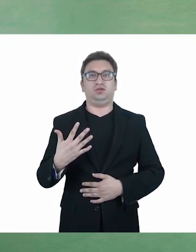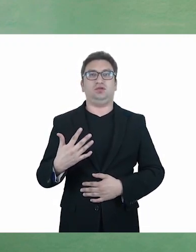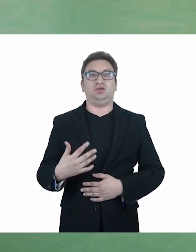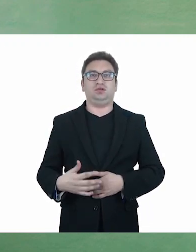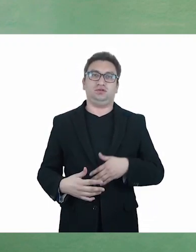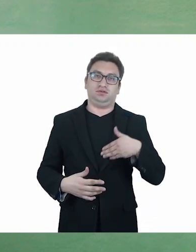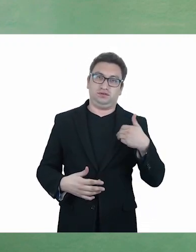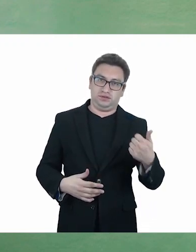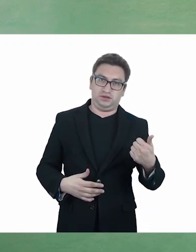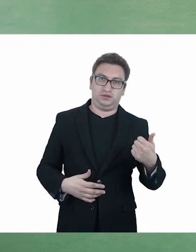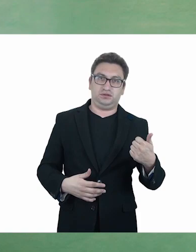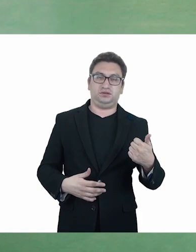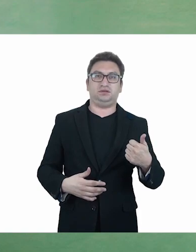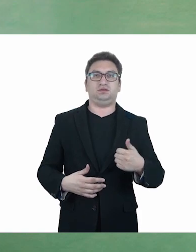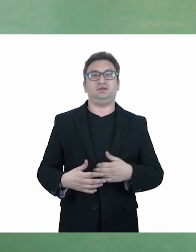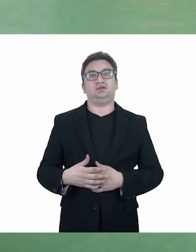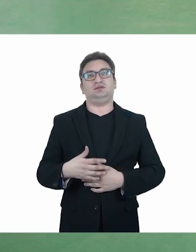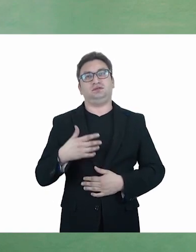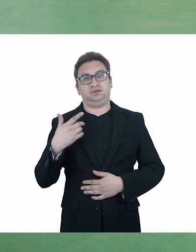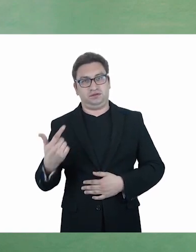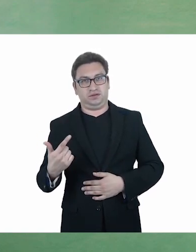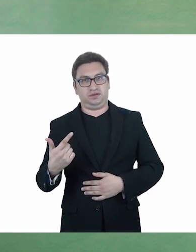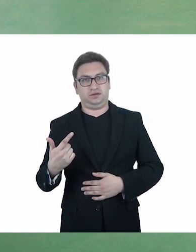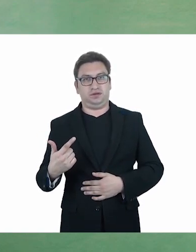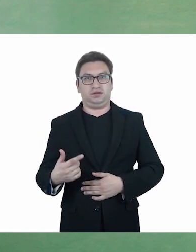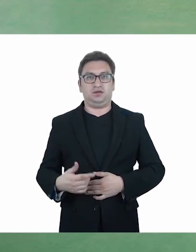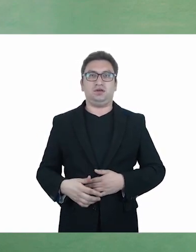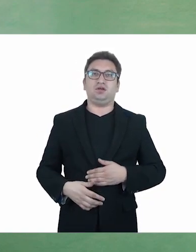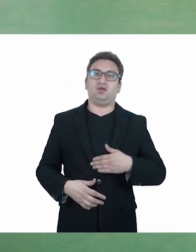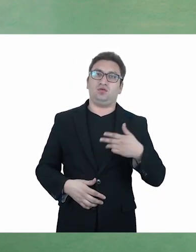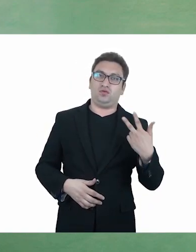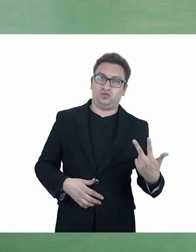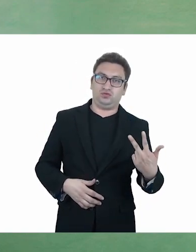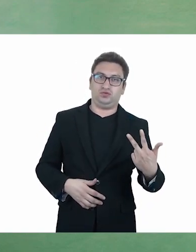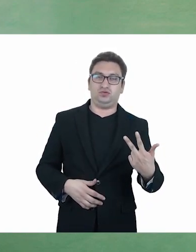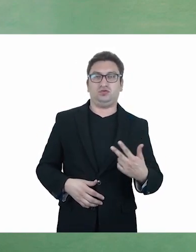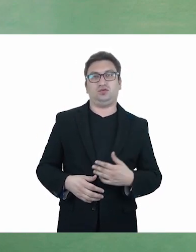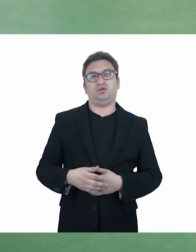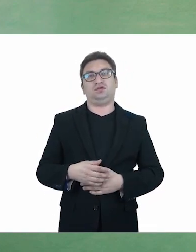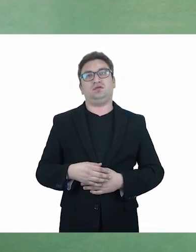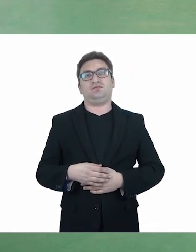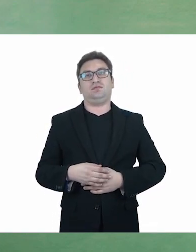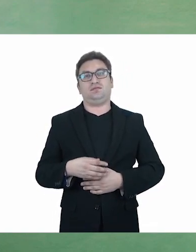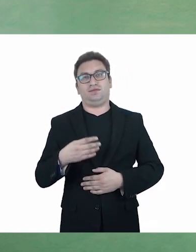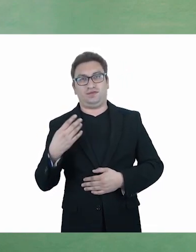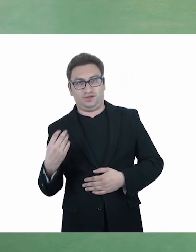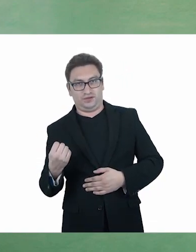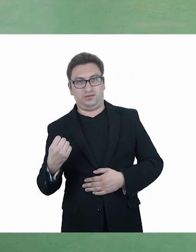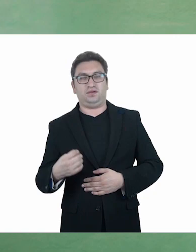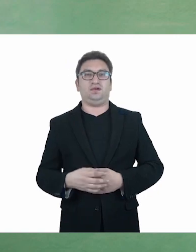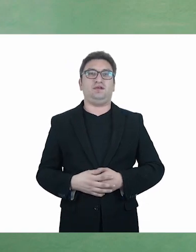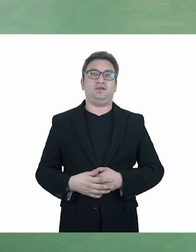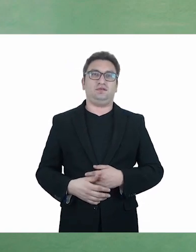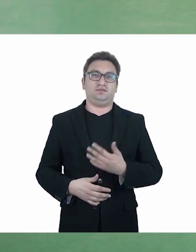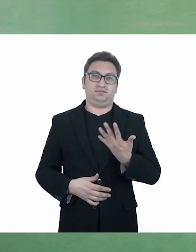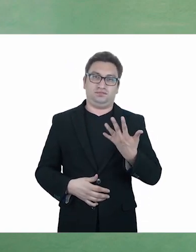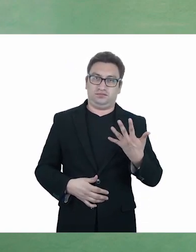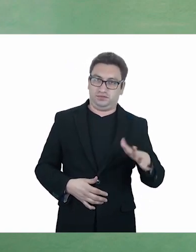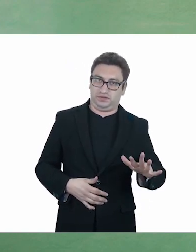5, izquierda 6, derecha 7, izquierda 8, derecha